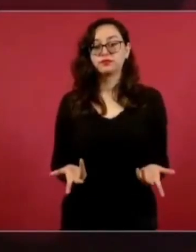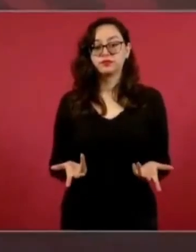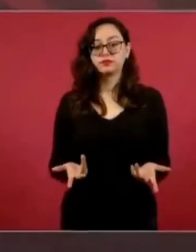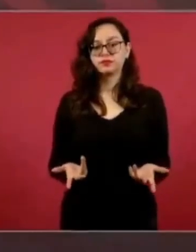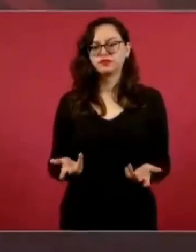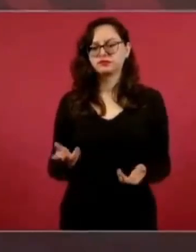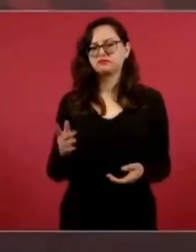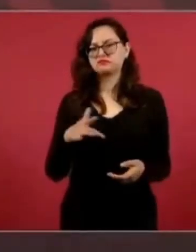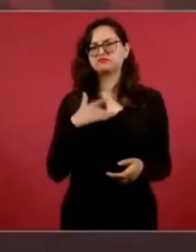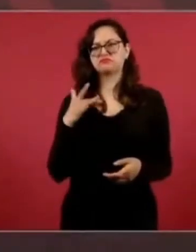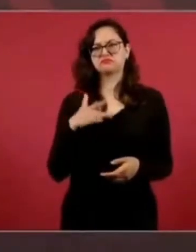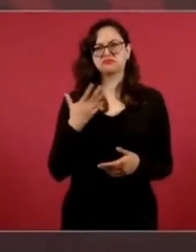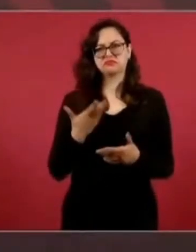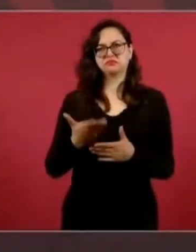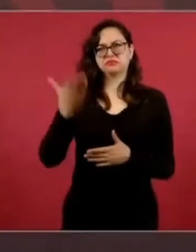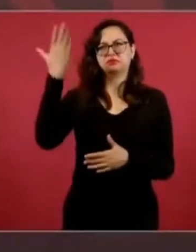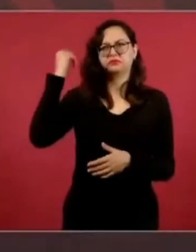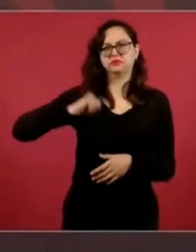usaban,